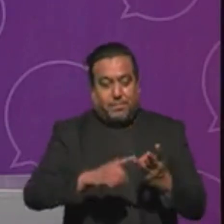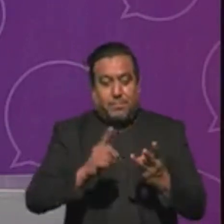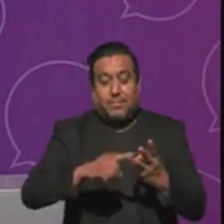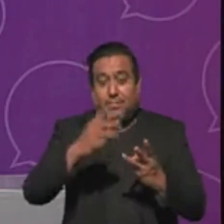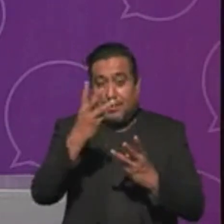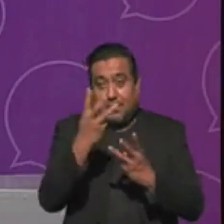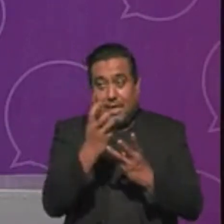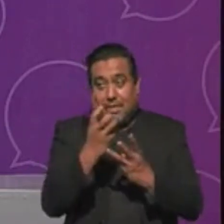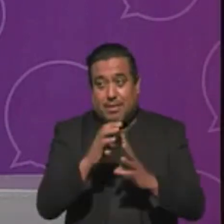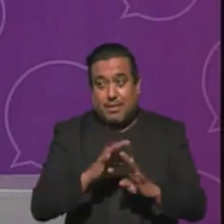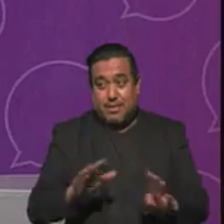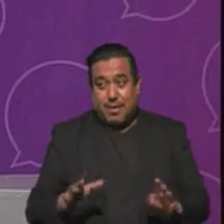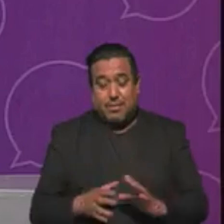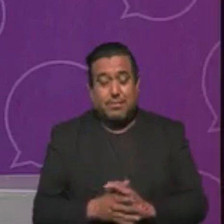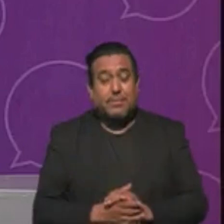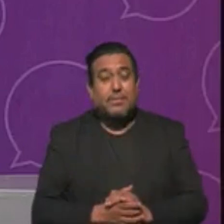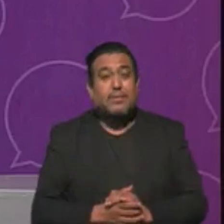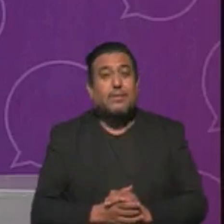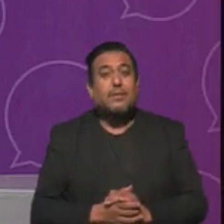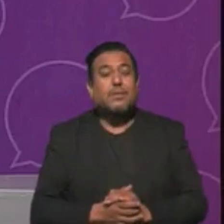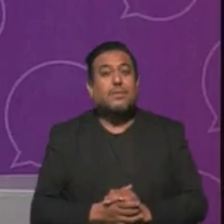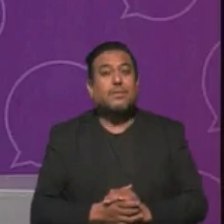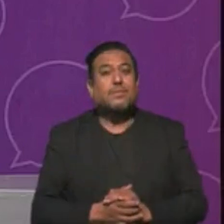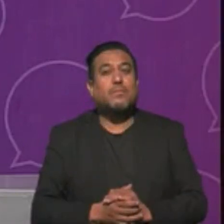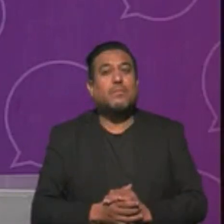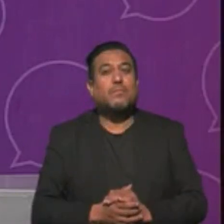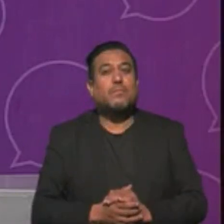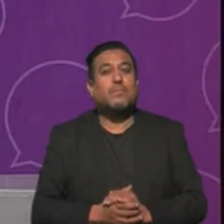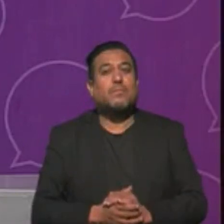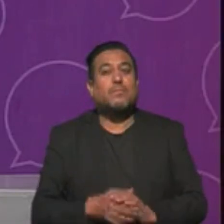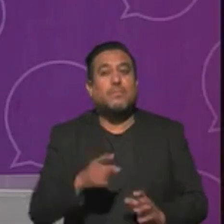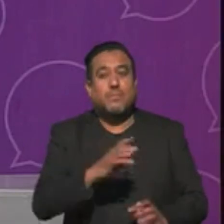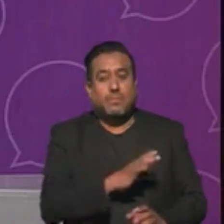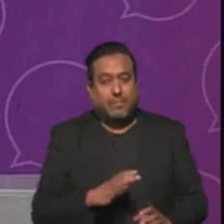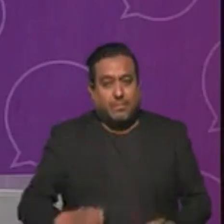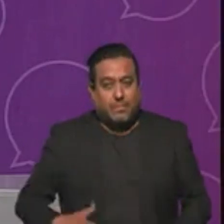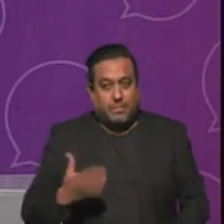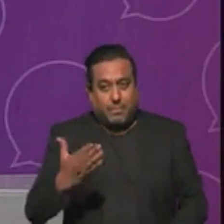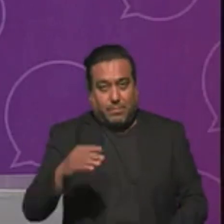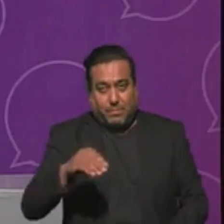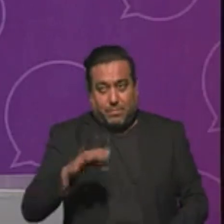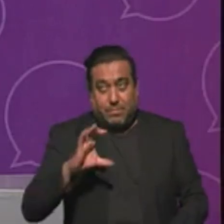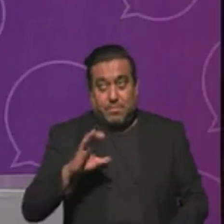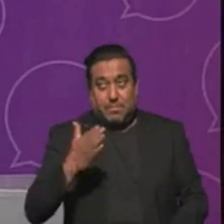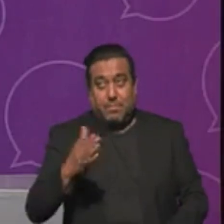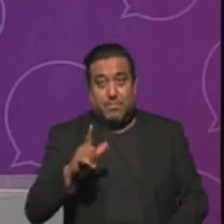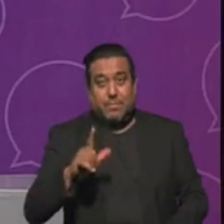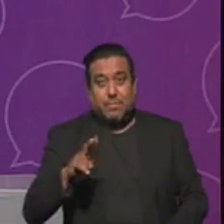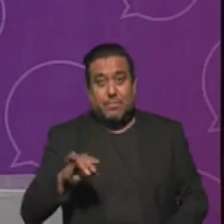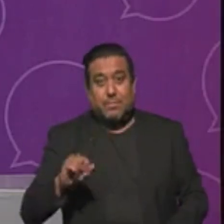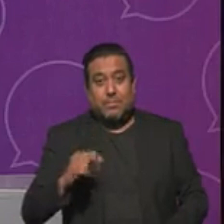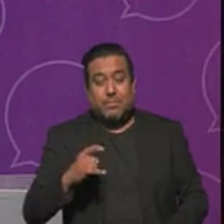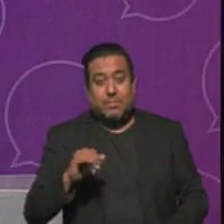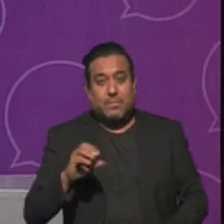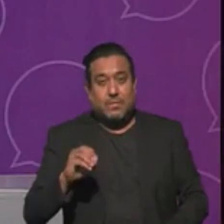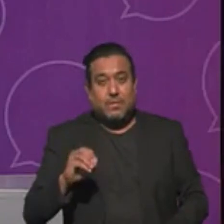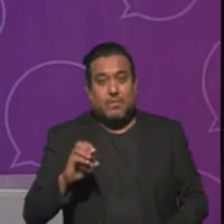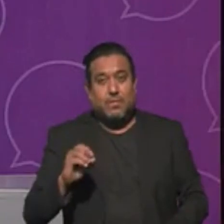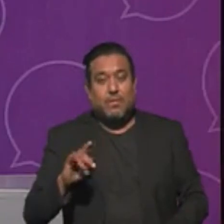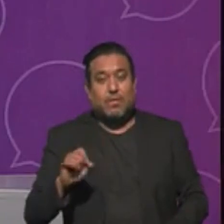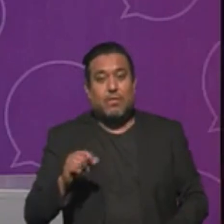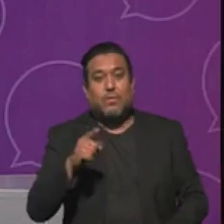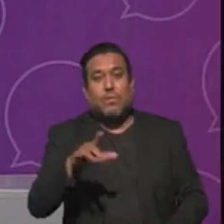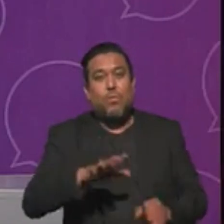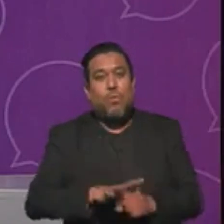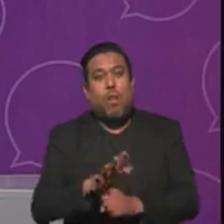y último segmento La pregunta es y va dirigida al candidato de movimiento ciudadano Luis Guillermo Ortiz Alva Cuál es